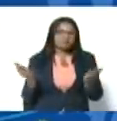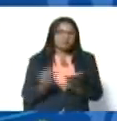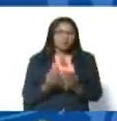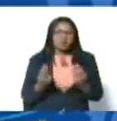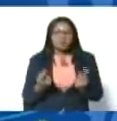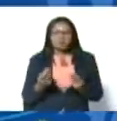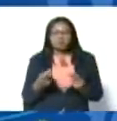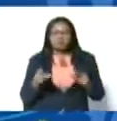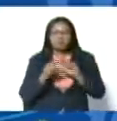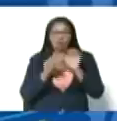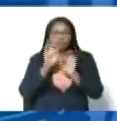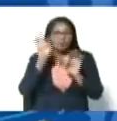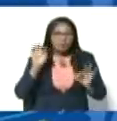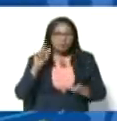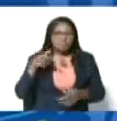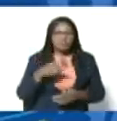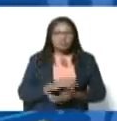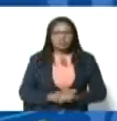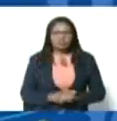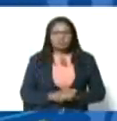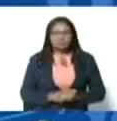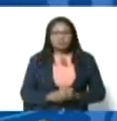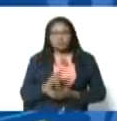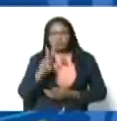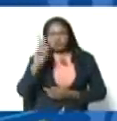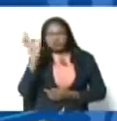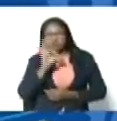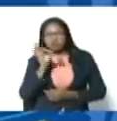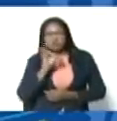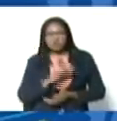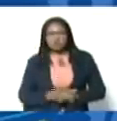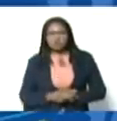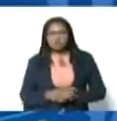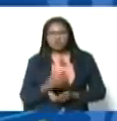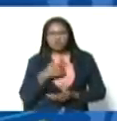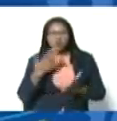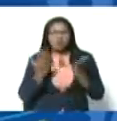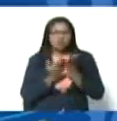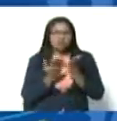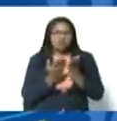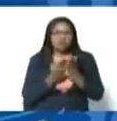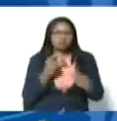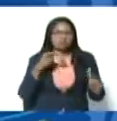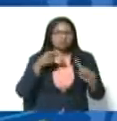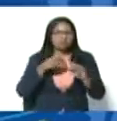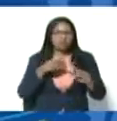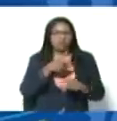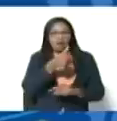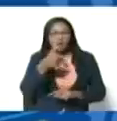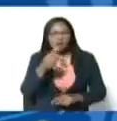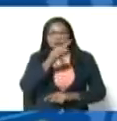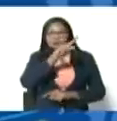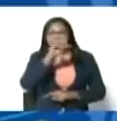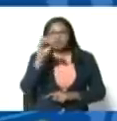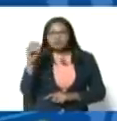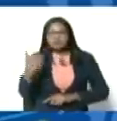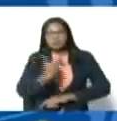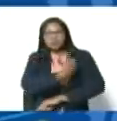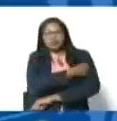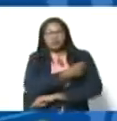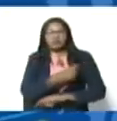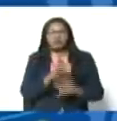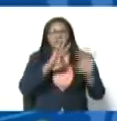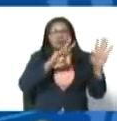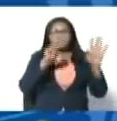del 92%, entiendo, de acuerdo a lo que he estudiado, es que de cada 100 vacunados,